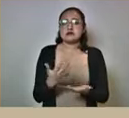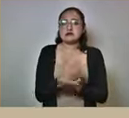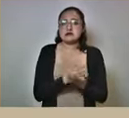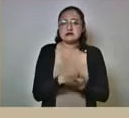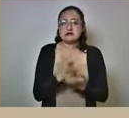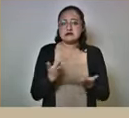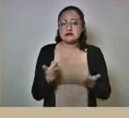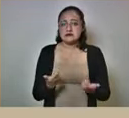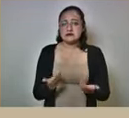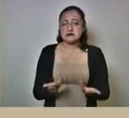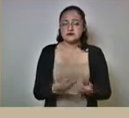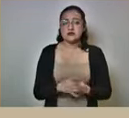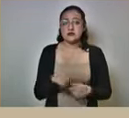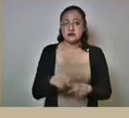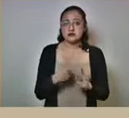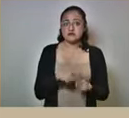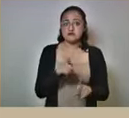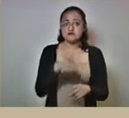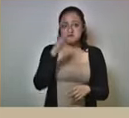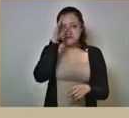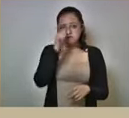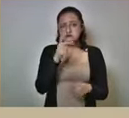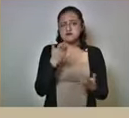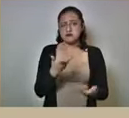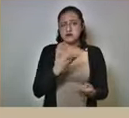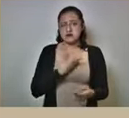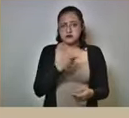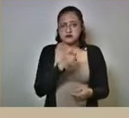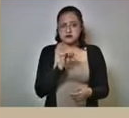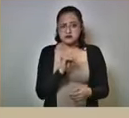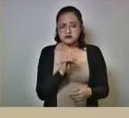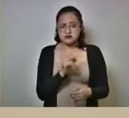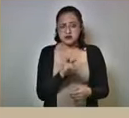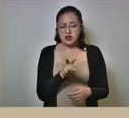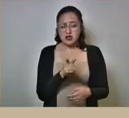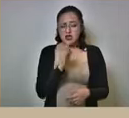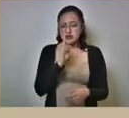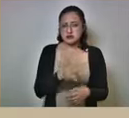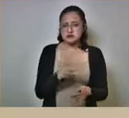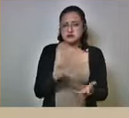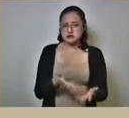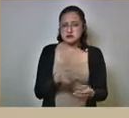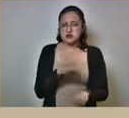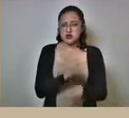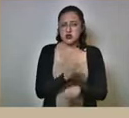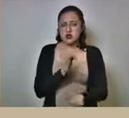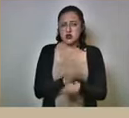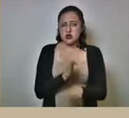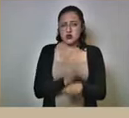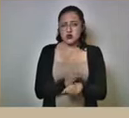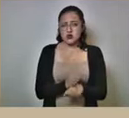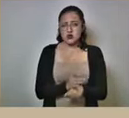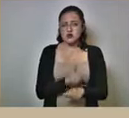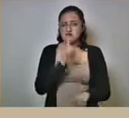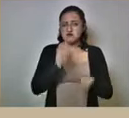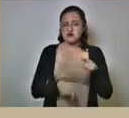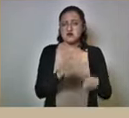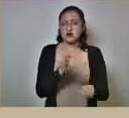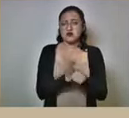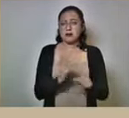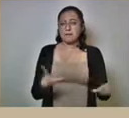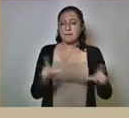de esta iniciativa, gobernador? Si usted reconsideraría pues eliminar lo